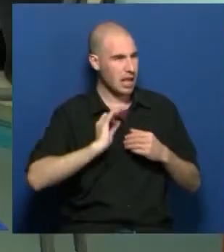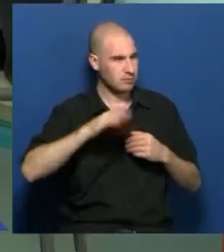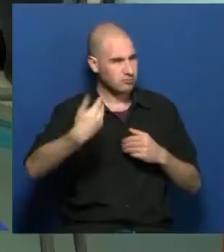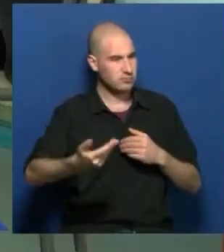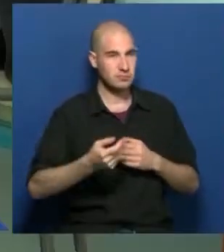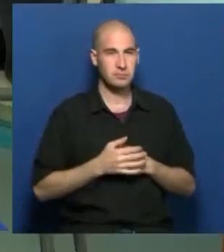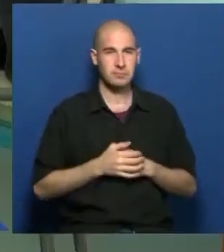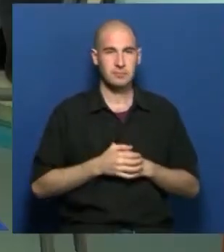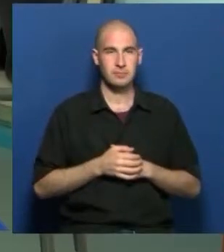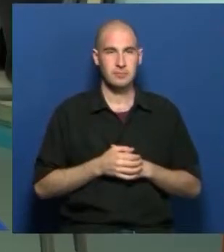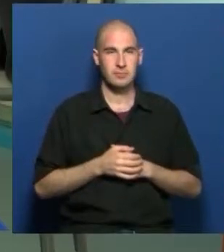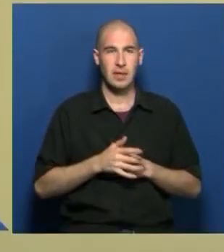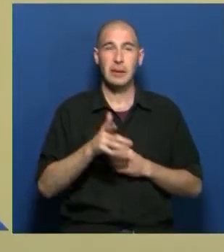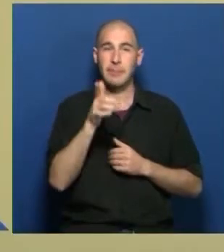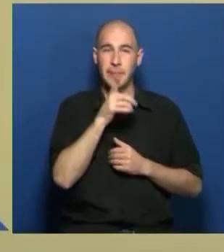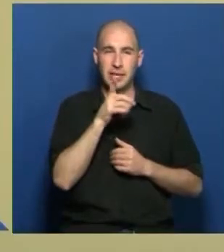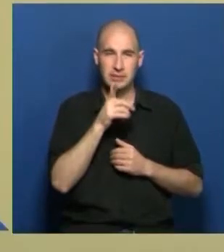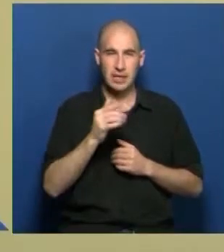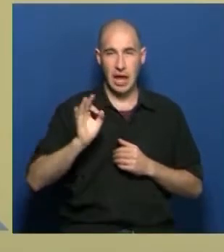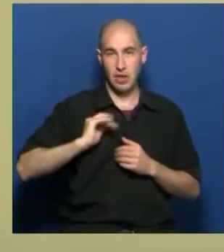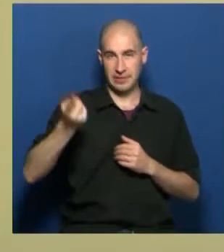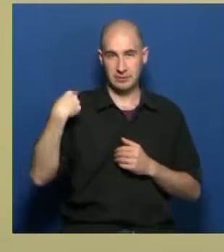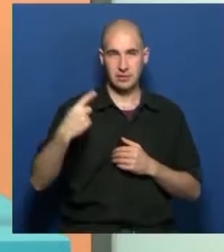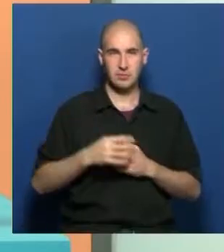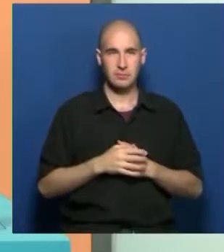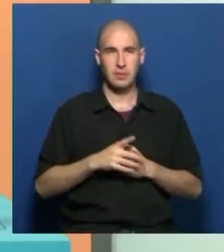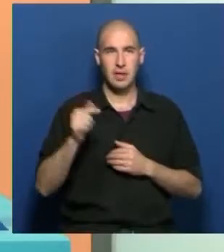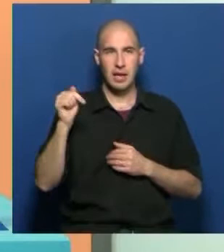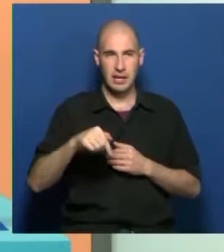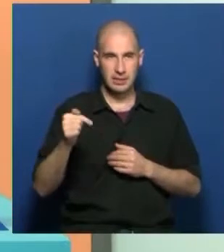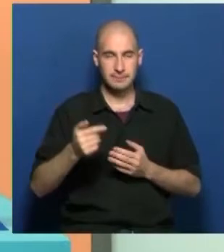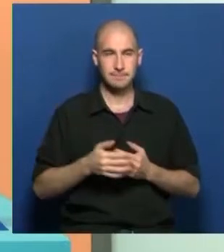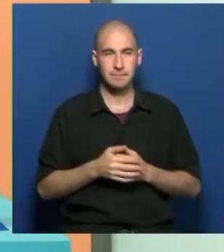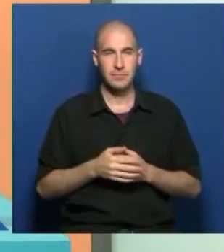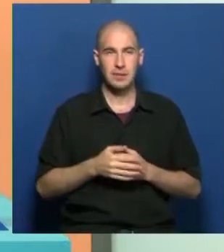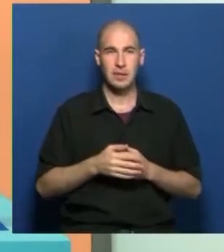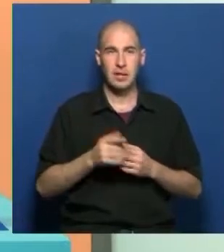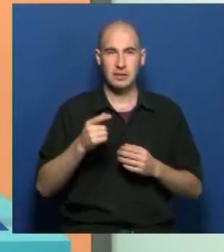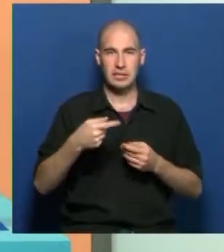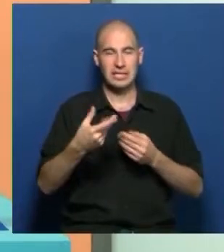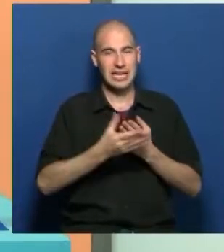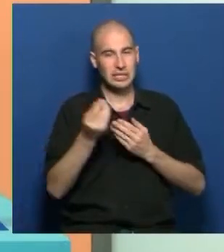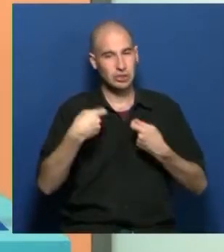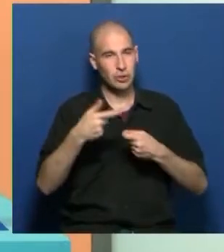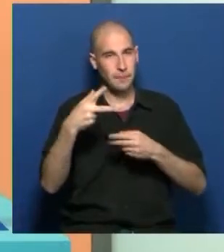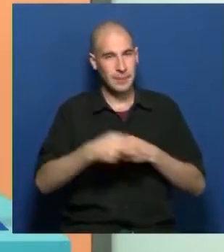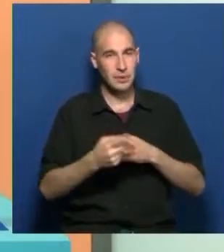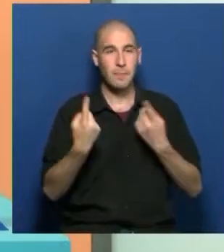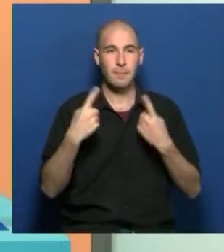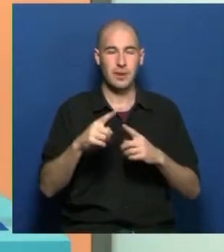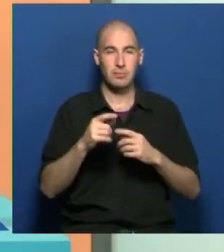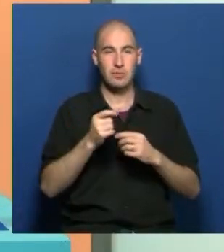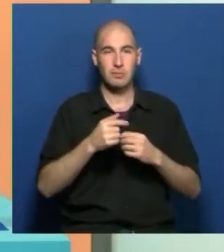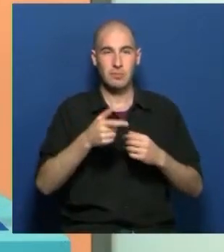años. Yo creo que el año pasado sobre todo hubieron reajustes, pero no ha habido un ajuste